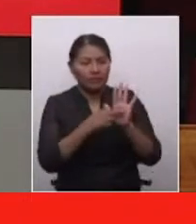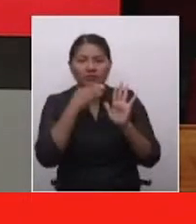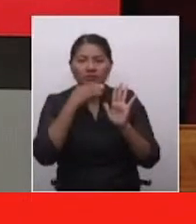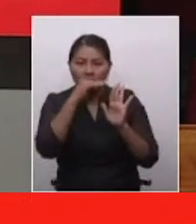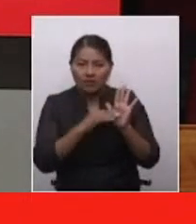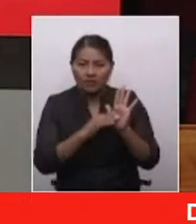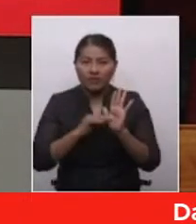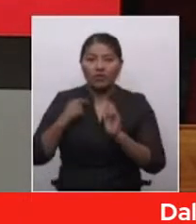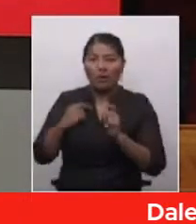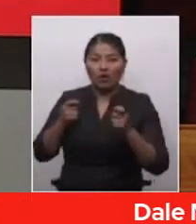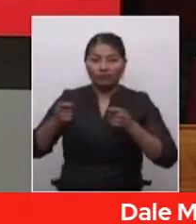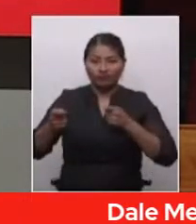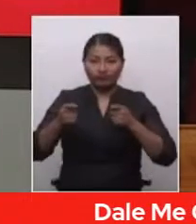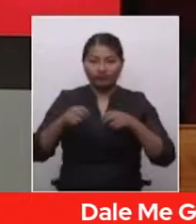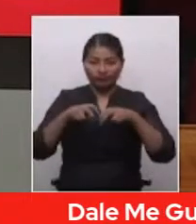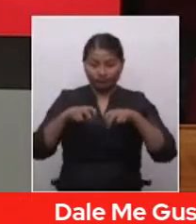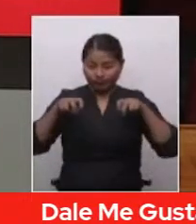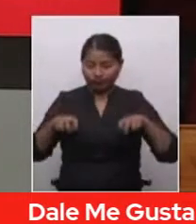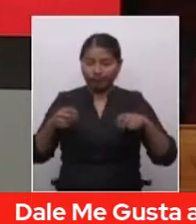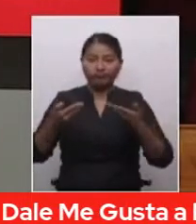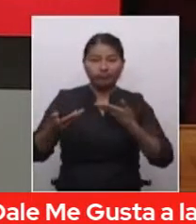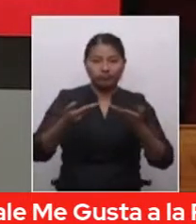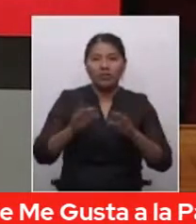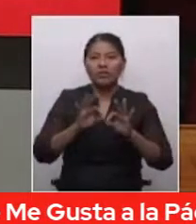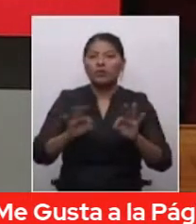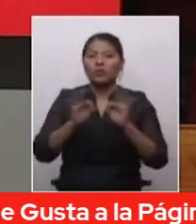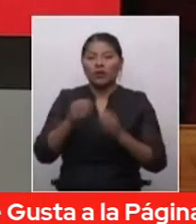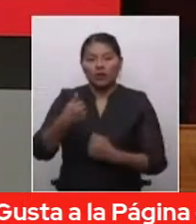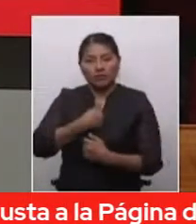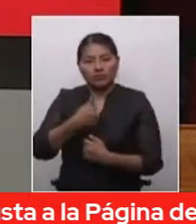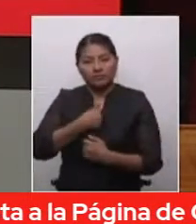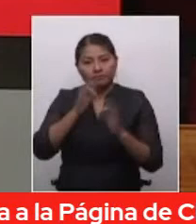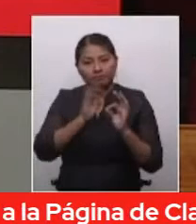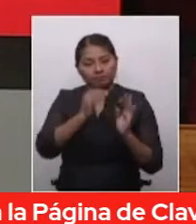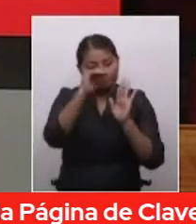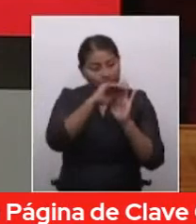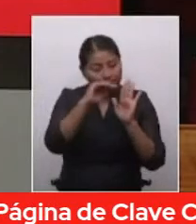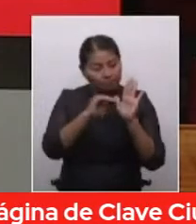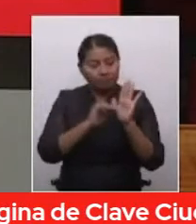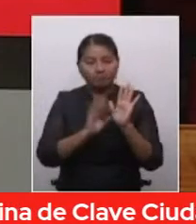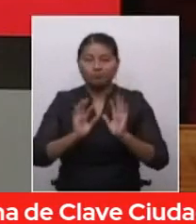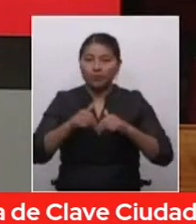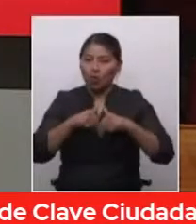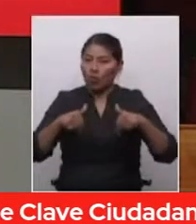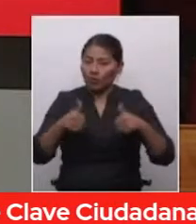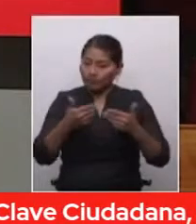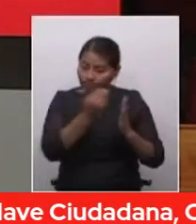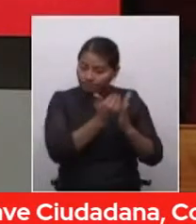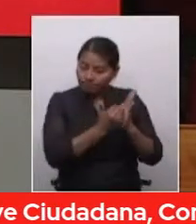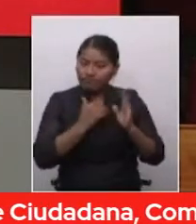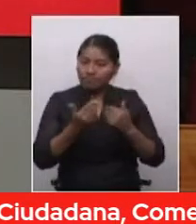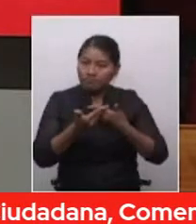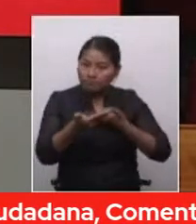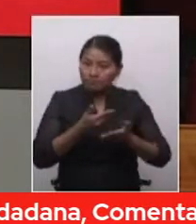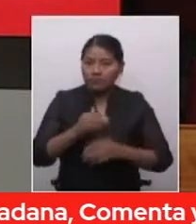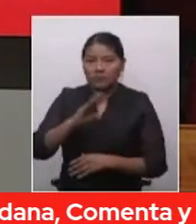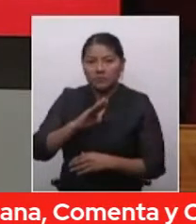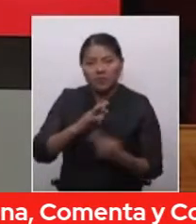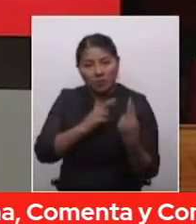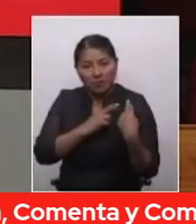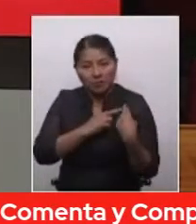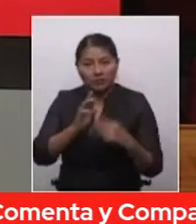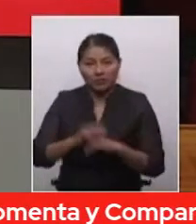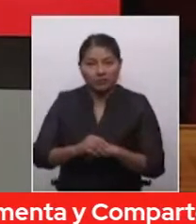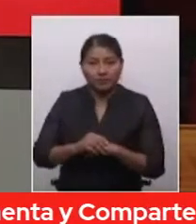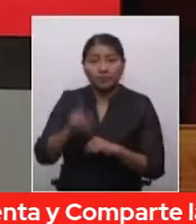Los moderadores mantienen la discrecionalidad en sus intervenciones. El Jurado Nacional de Elecciones garantiza